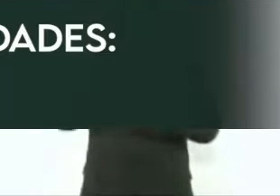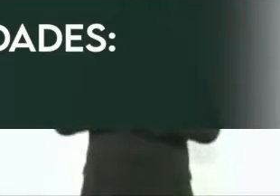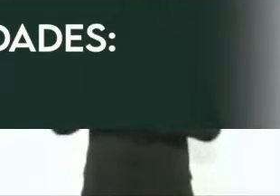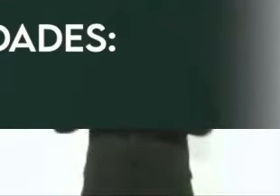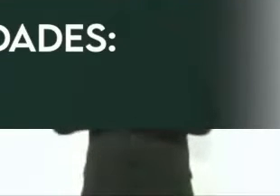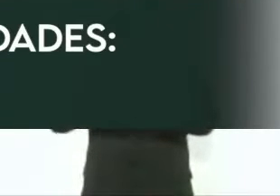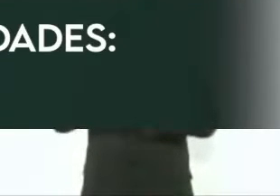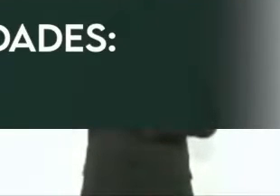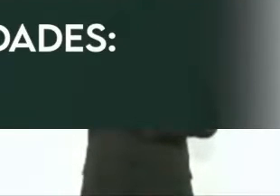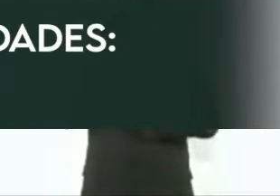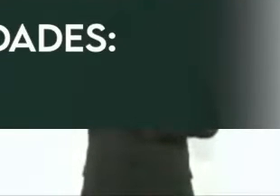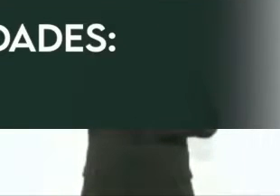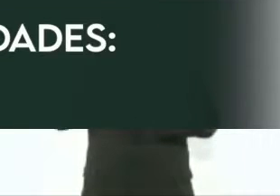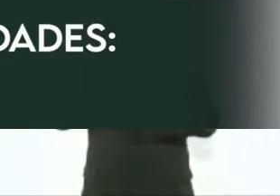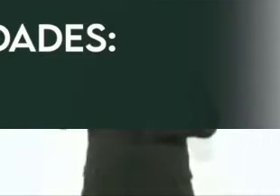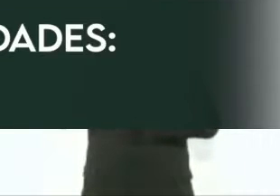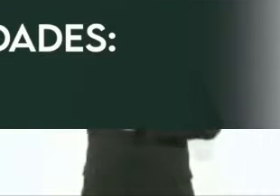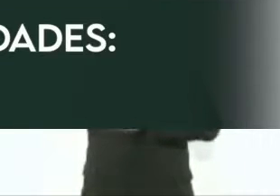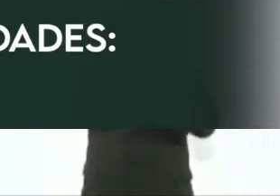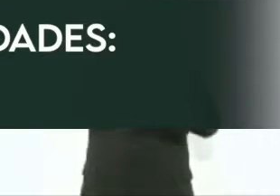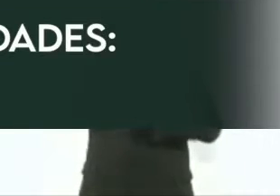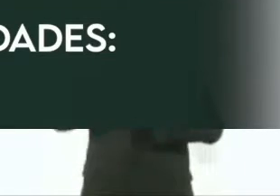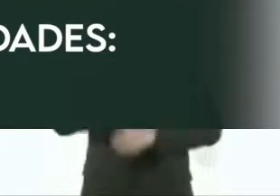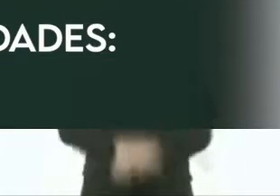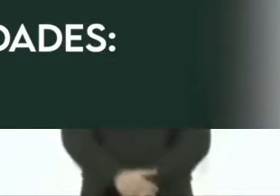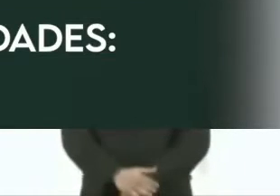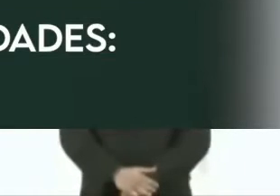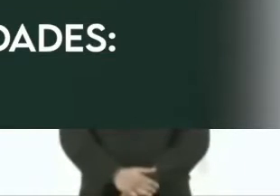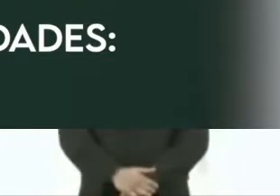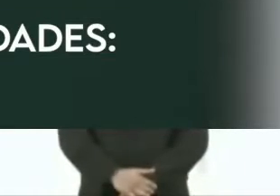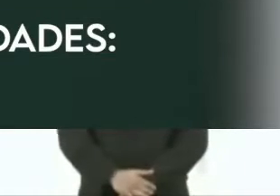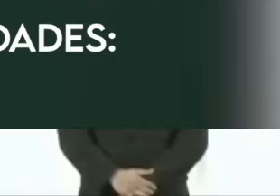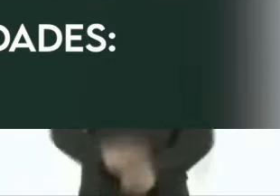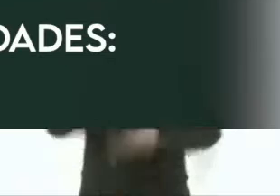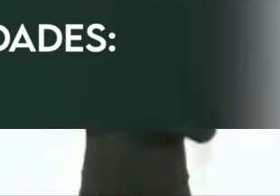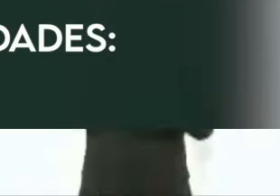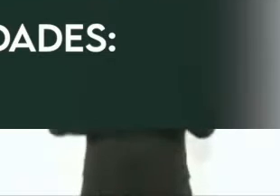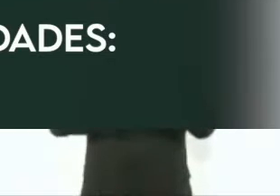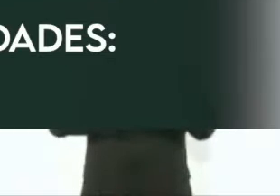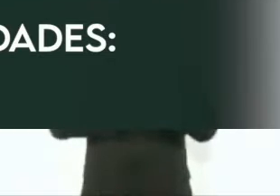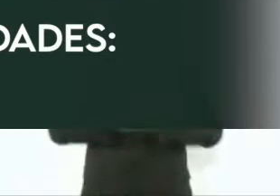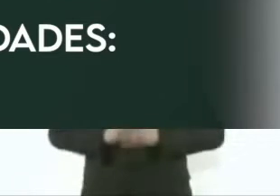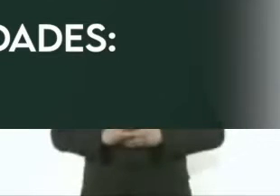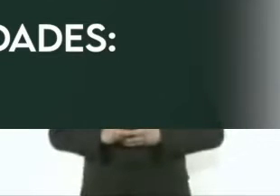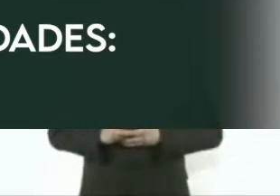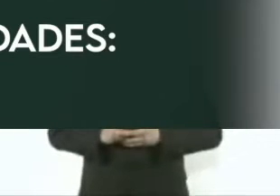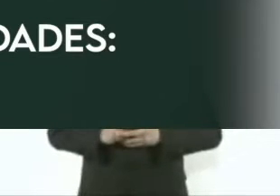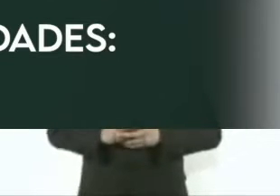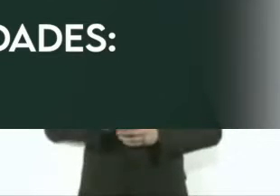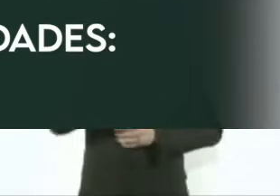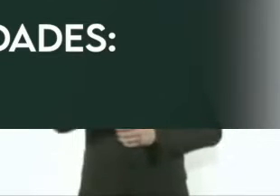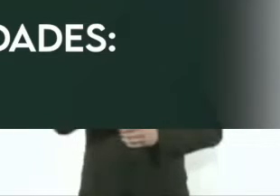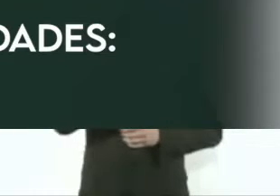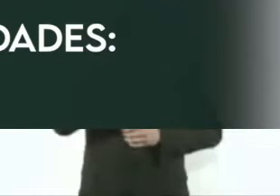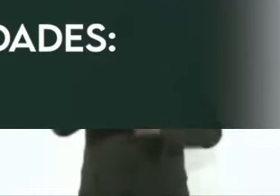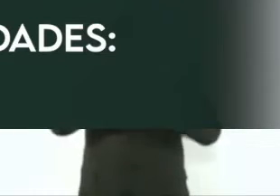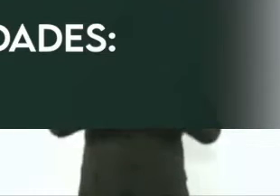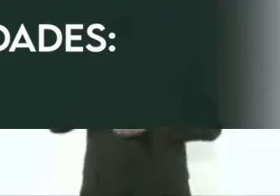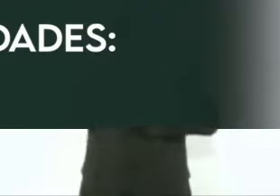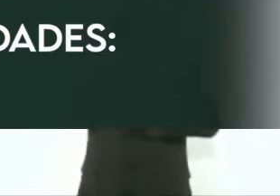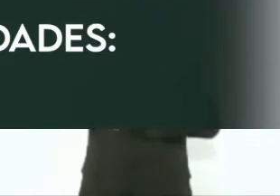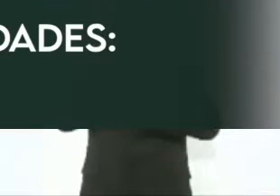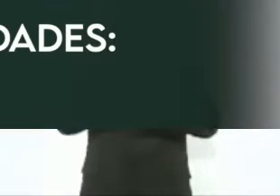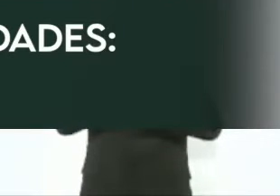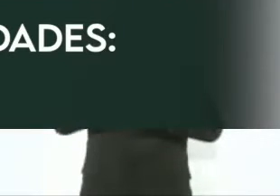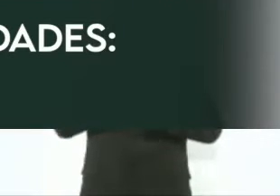estarán vacunados todos los adultos de la ciudad, gracias a que la semana próxima se aplicarán segundas dosis de la vacuna Sputnik V en las